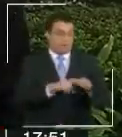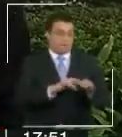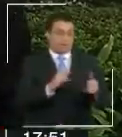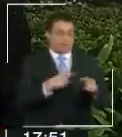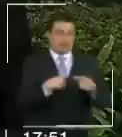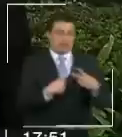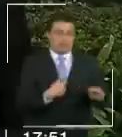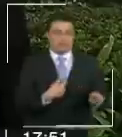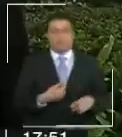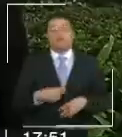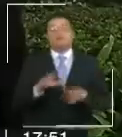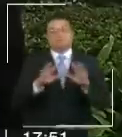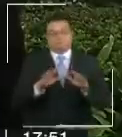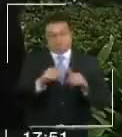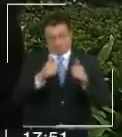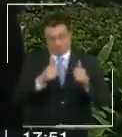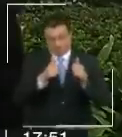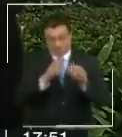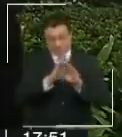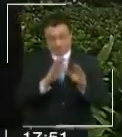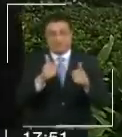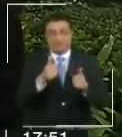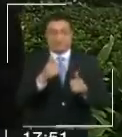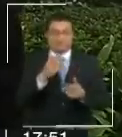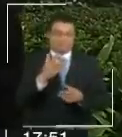partido. Superado eso, diputado. A sus órdenes.